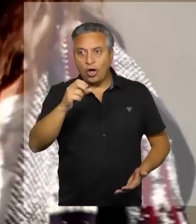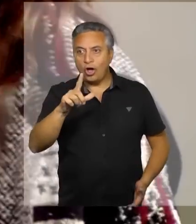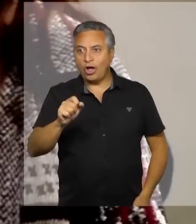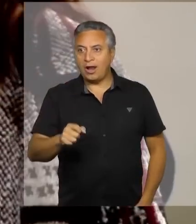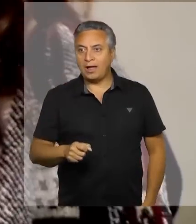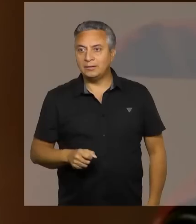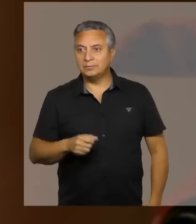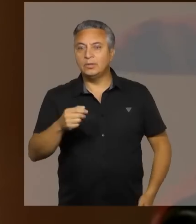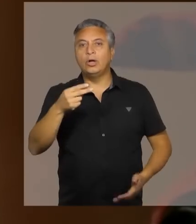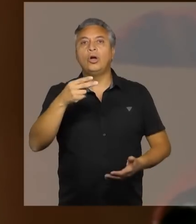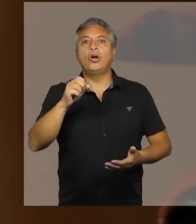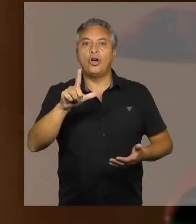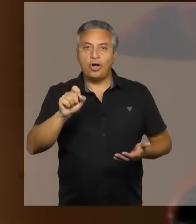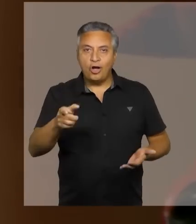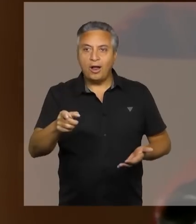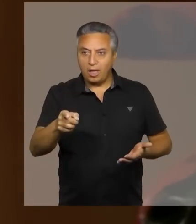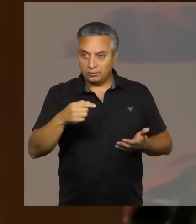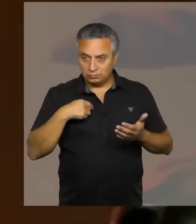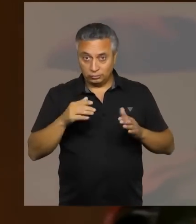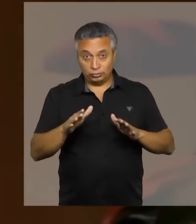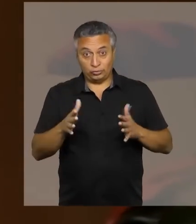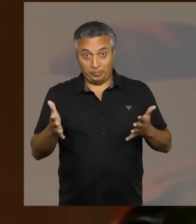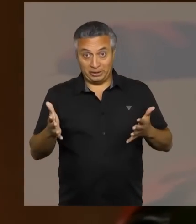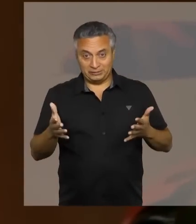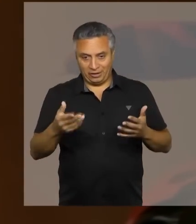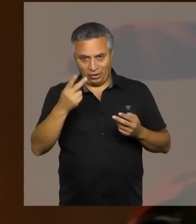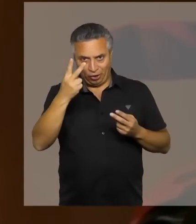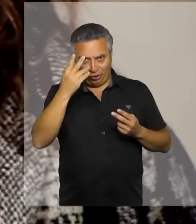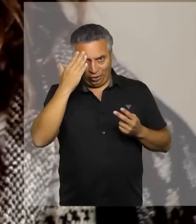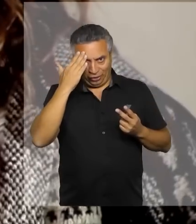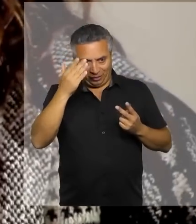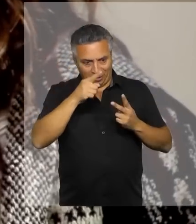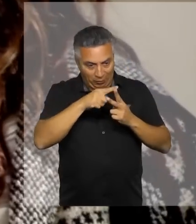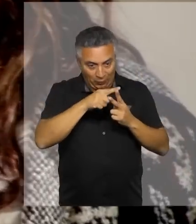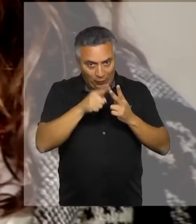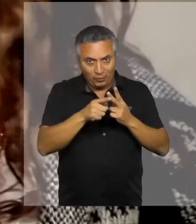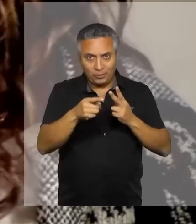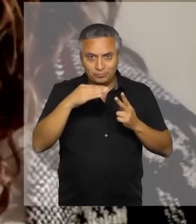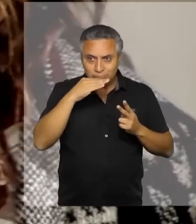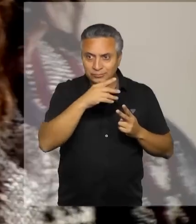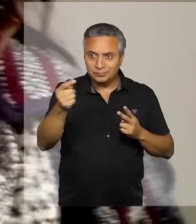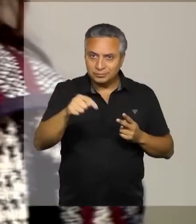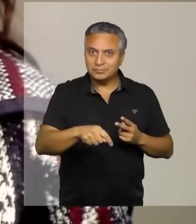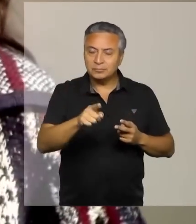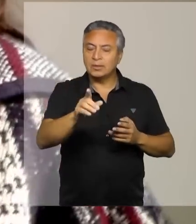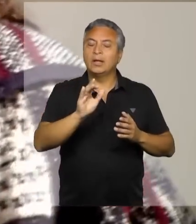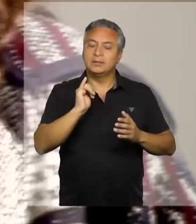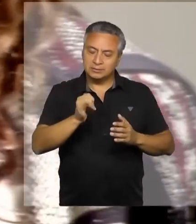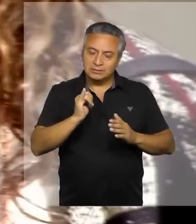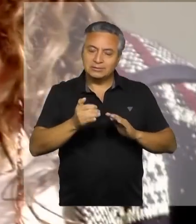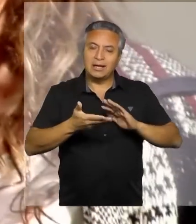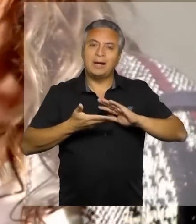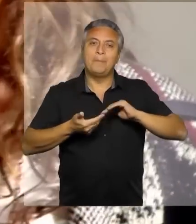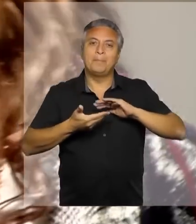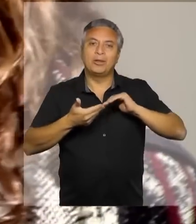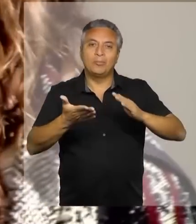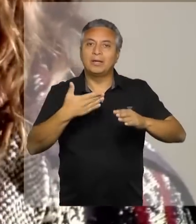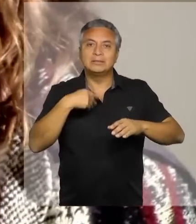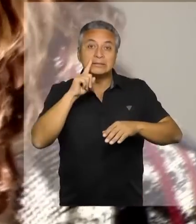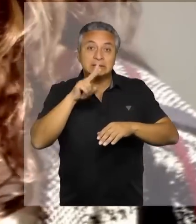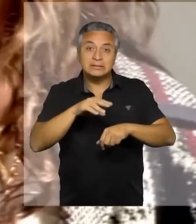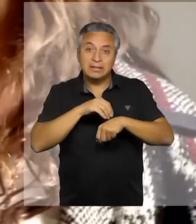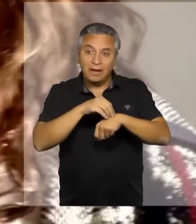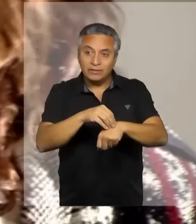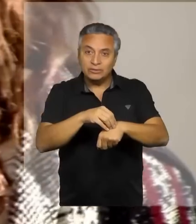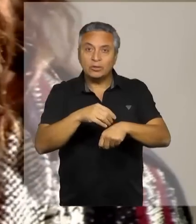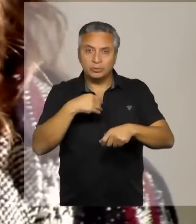Hola, Nicolás. Vaya, qué sorpresa tenerte dos días seguidos en mi casa. Bueno, sí, perdóname que no te haya avisado, pero